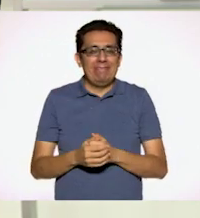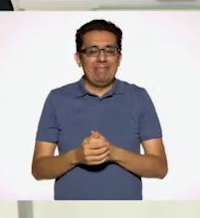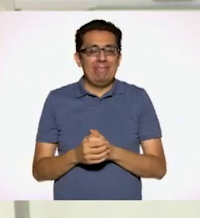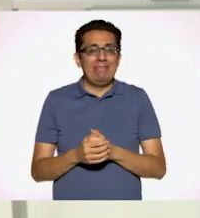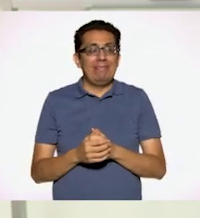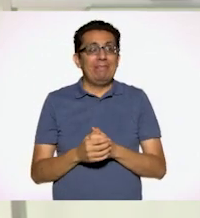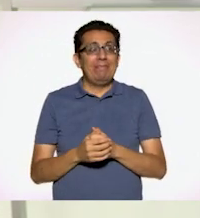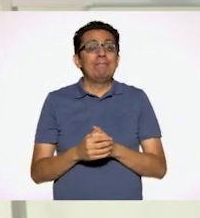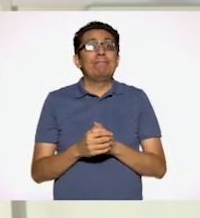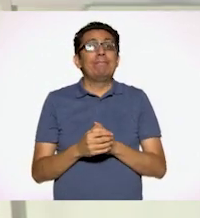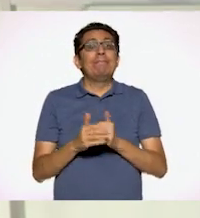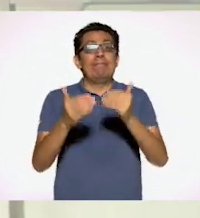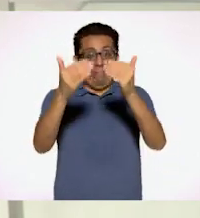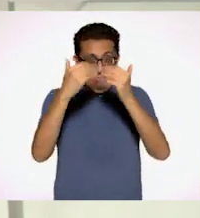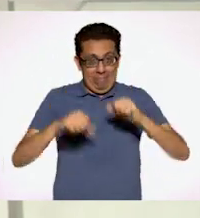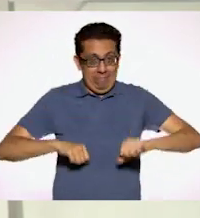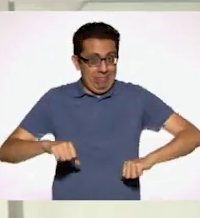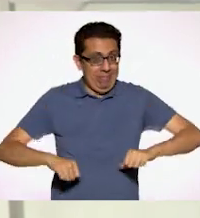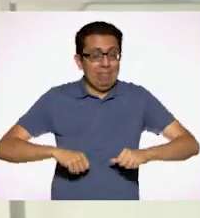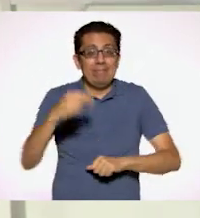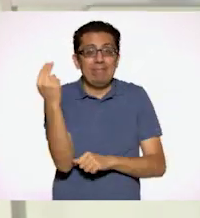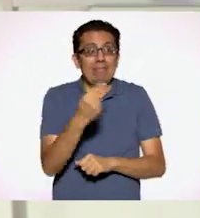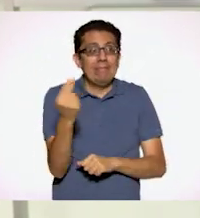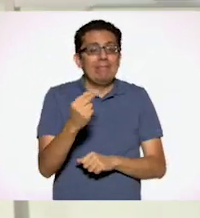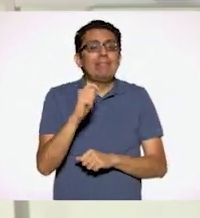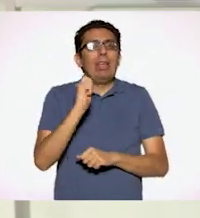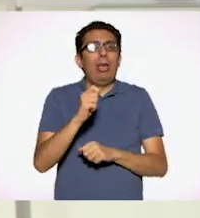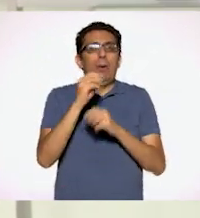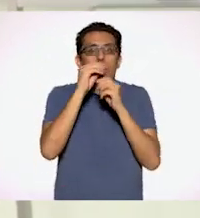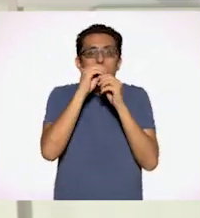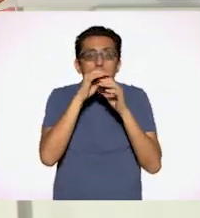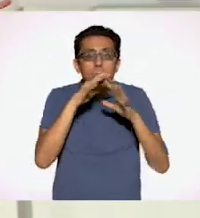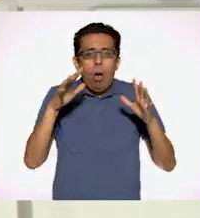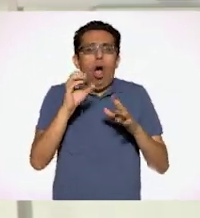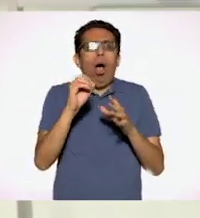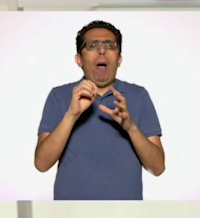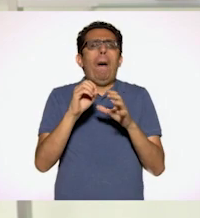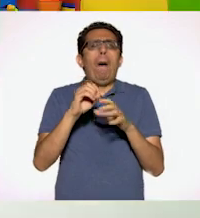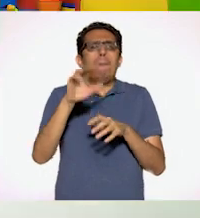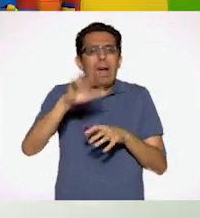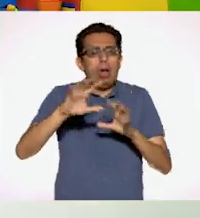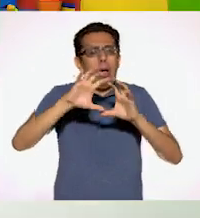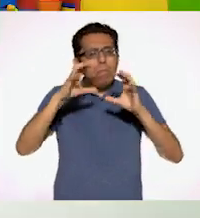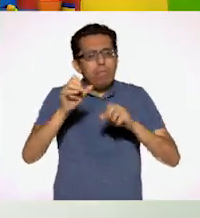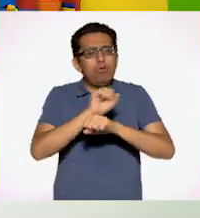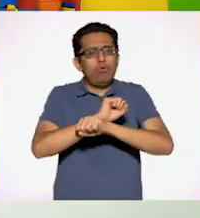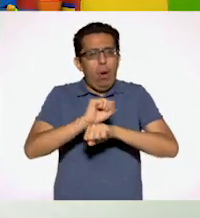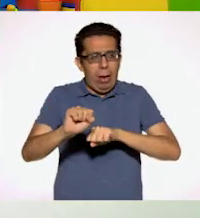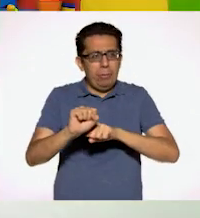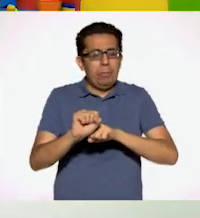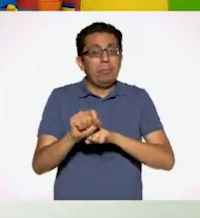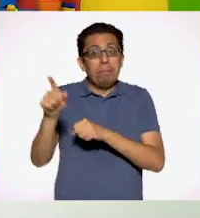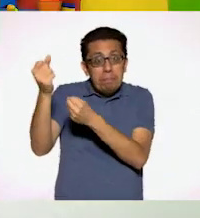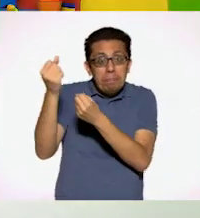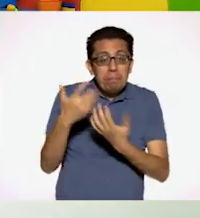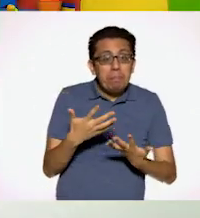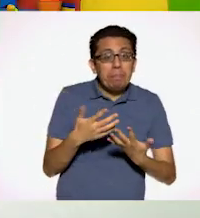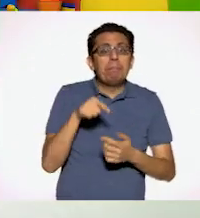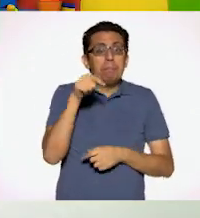Para la siguiente actividad vamos a necesitar un globo o una pelota suave. ¿Lista, Sohar? ¡Vamos por él! ¡Lista! ¡Aquí